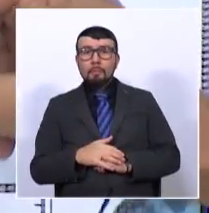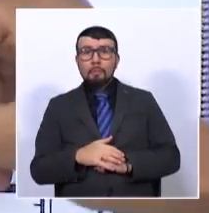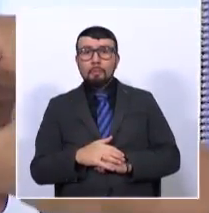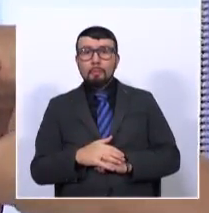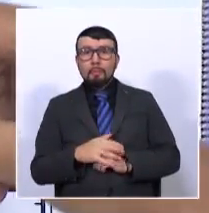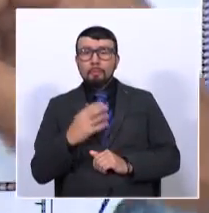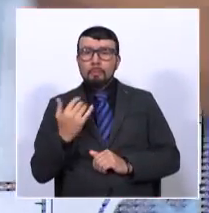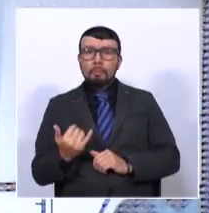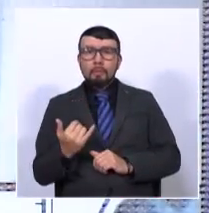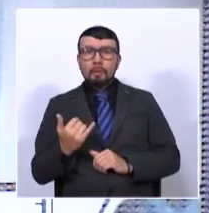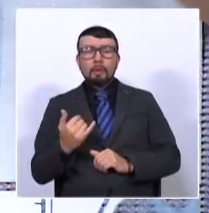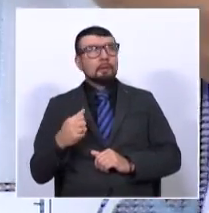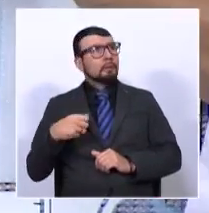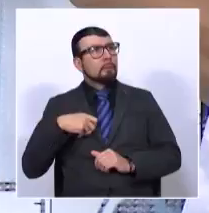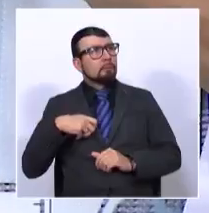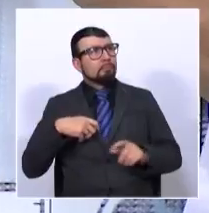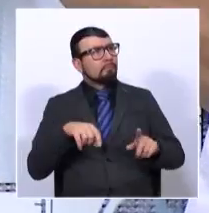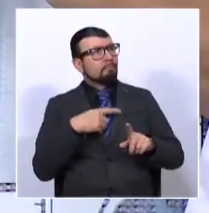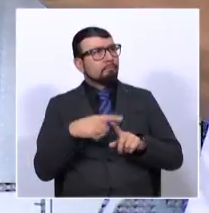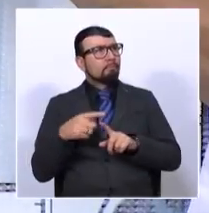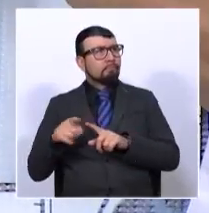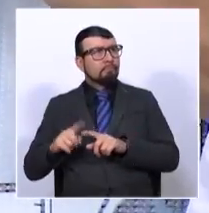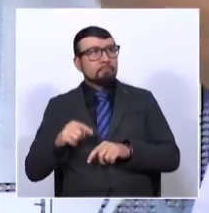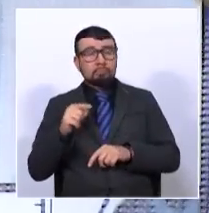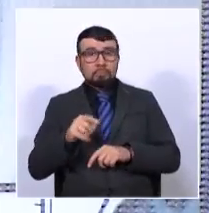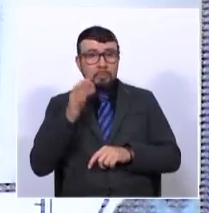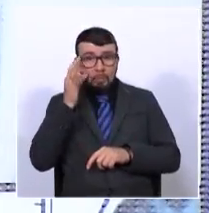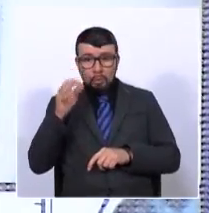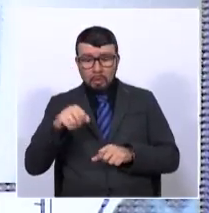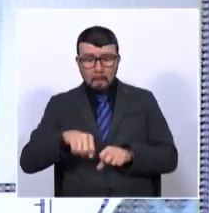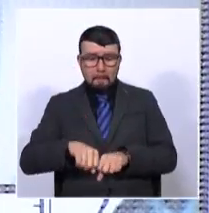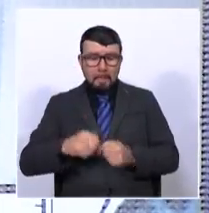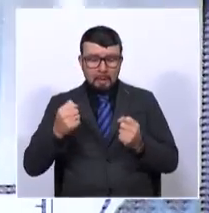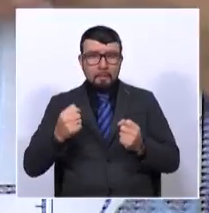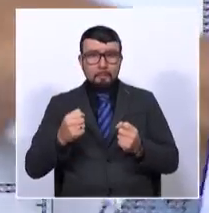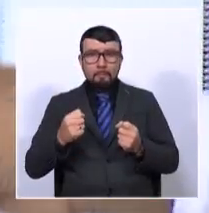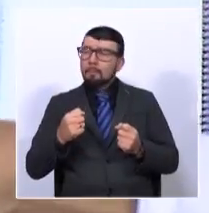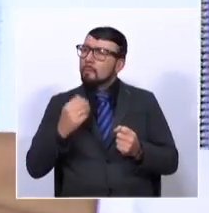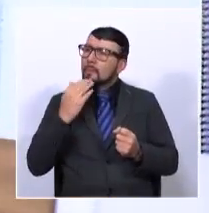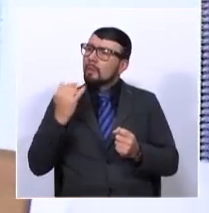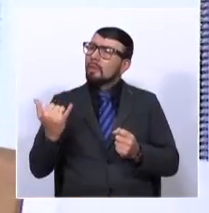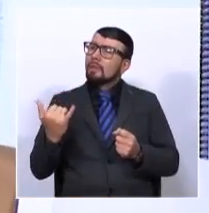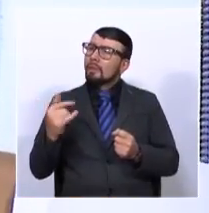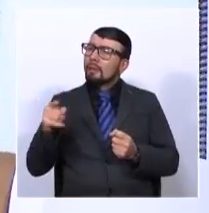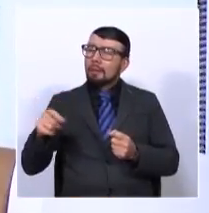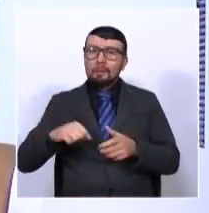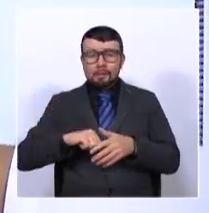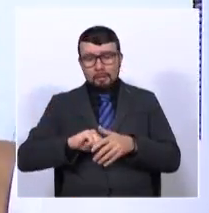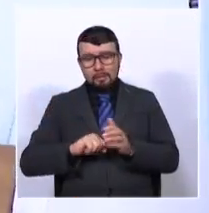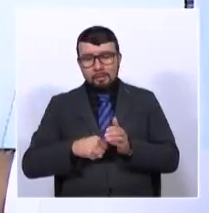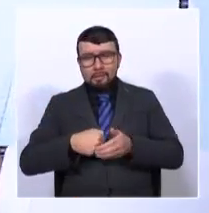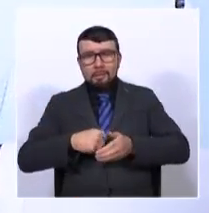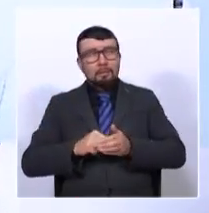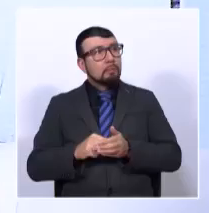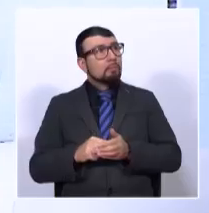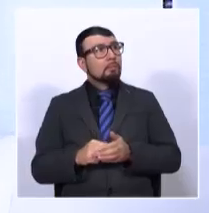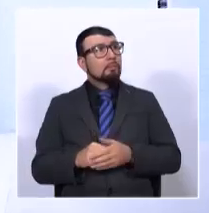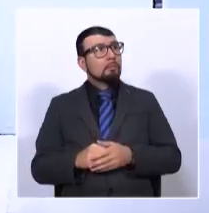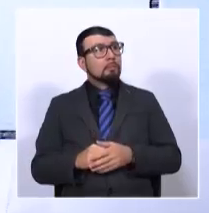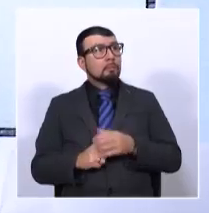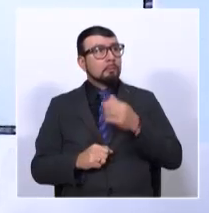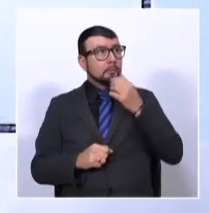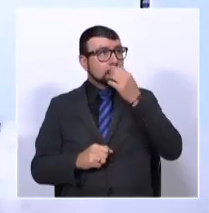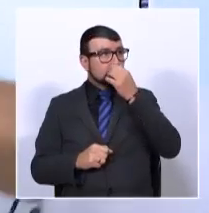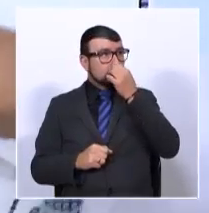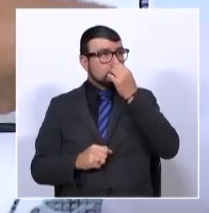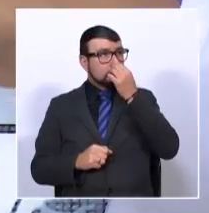del cuádriceps. Entonces esto puede tener rupturas. Y ahí detrás de ese ligamento está la rodilla, la patela. La voy a girar